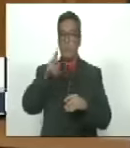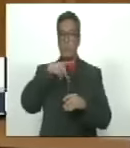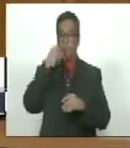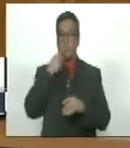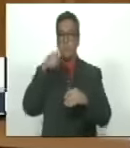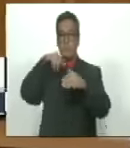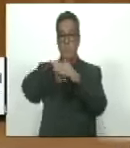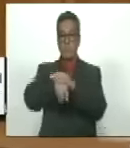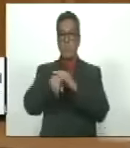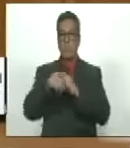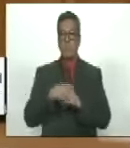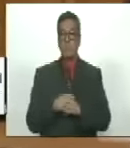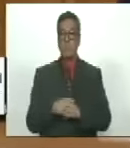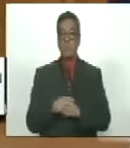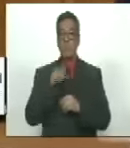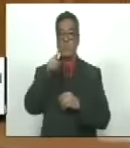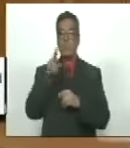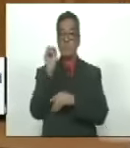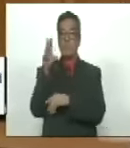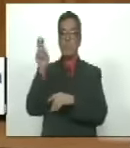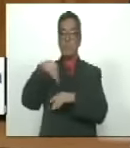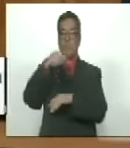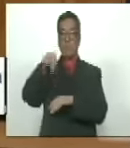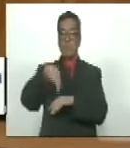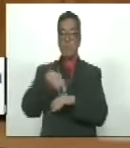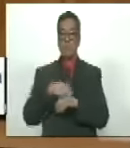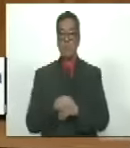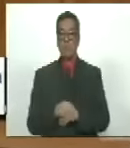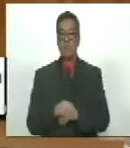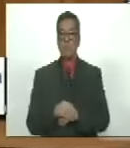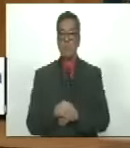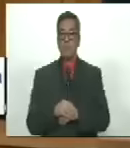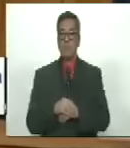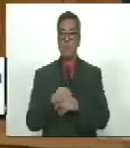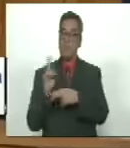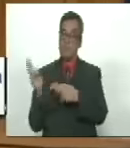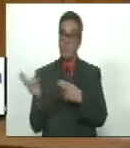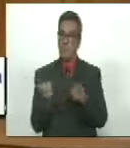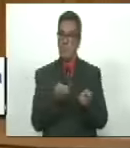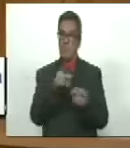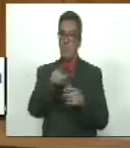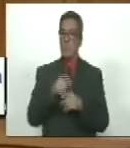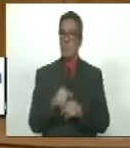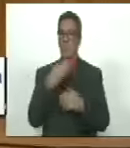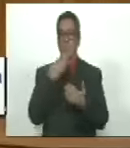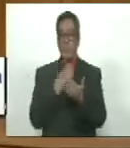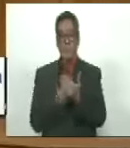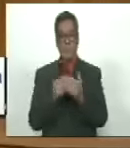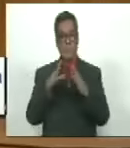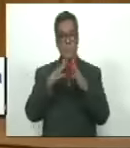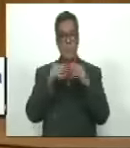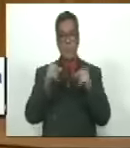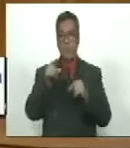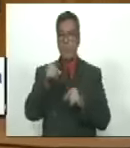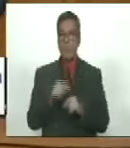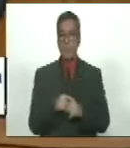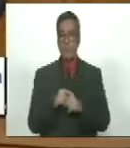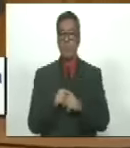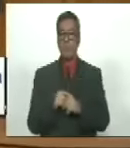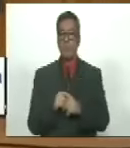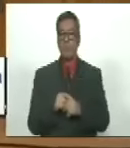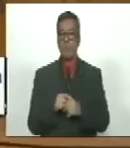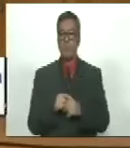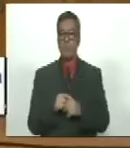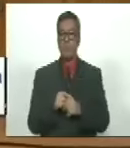Política Interior de esta Asamblea Nacional. Les damos la más cordial bienvenida, las gracias a todos por estar